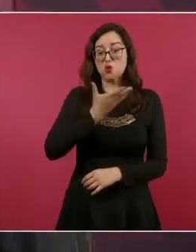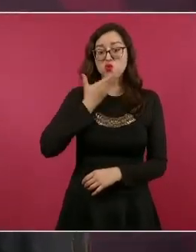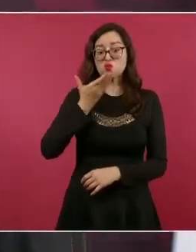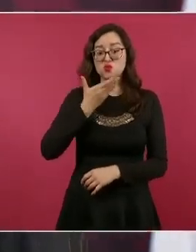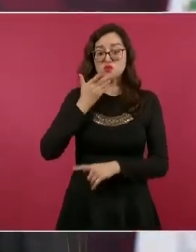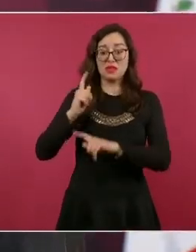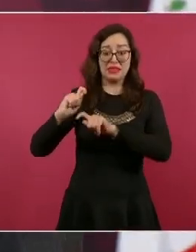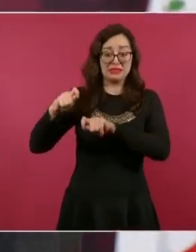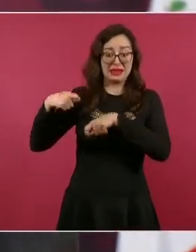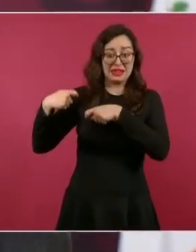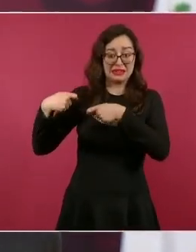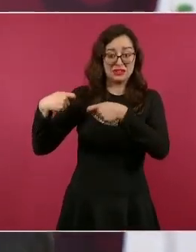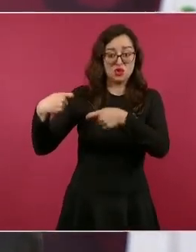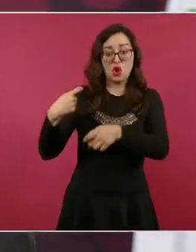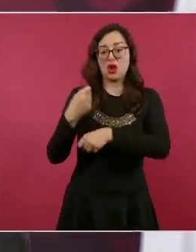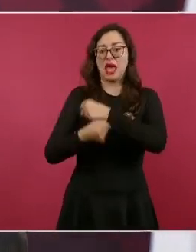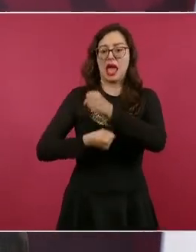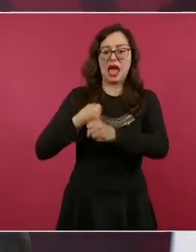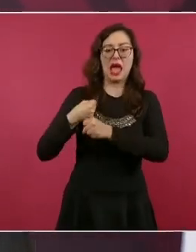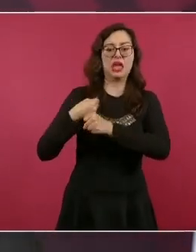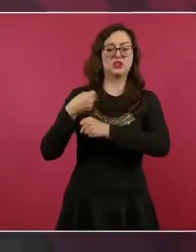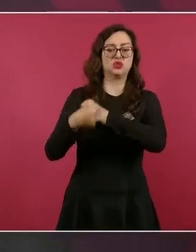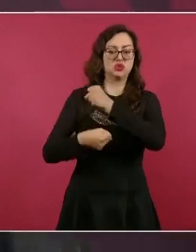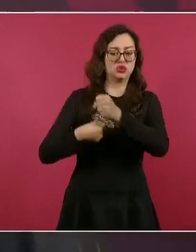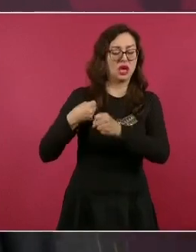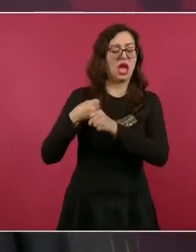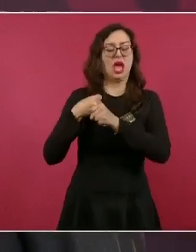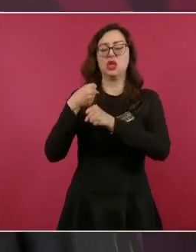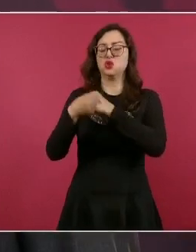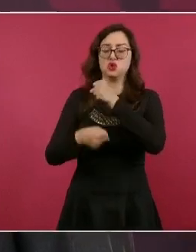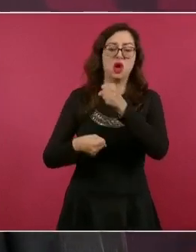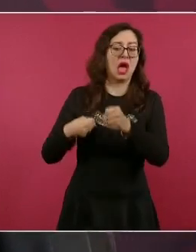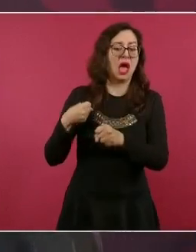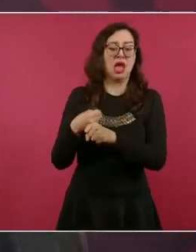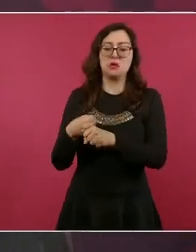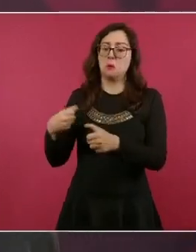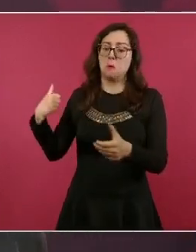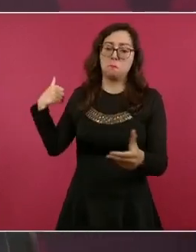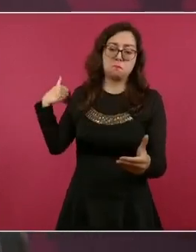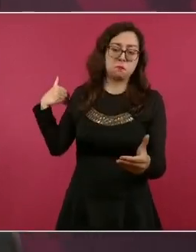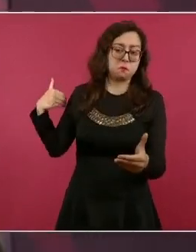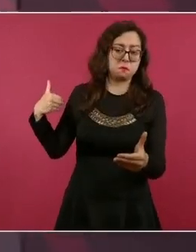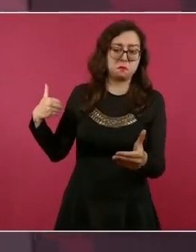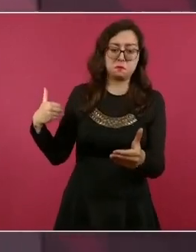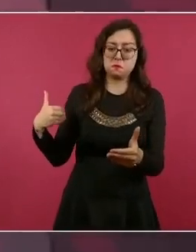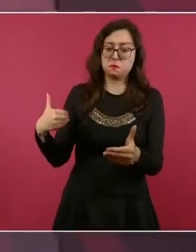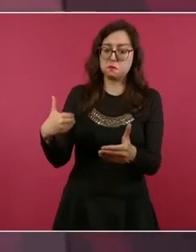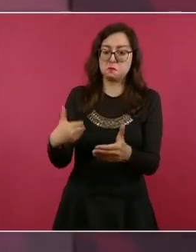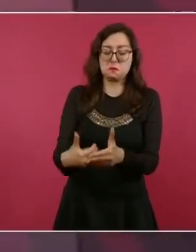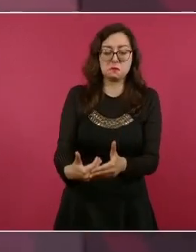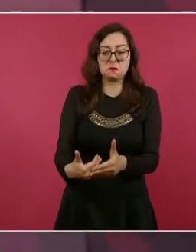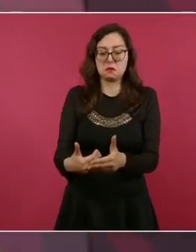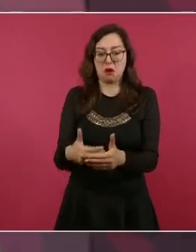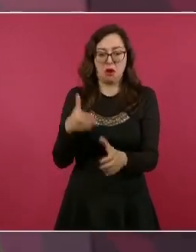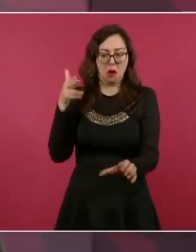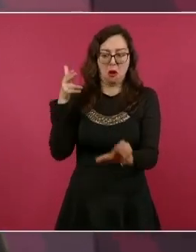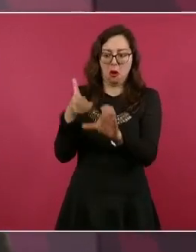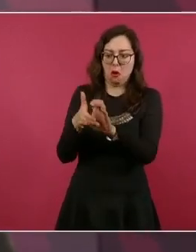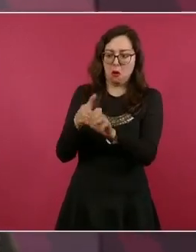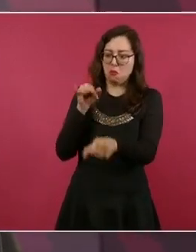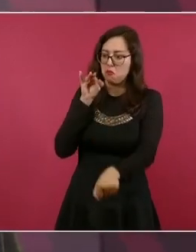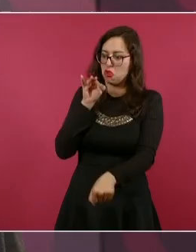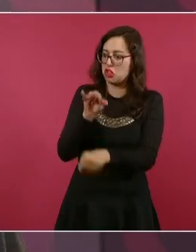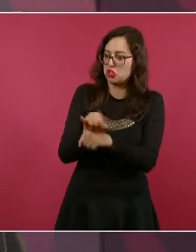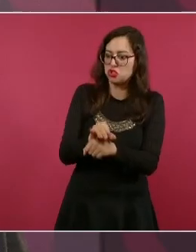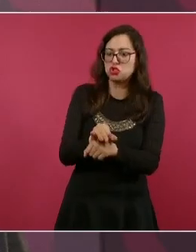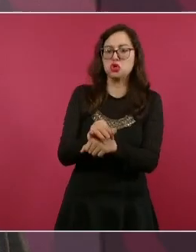de años, de décadas, siglos, de protección a